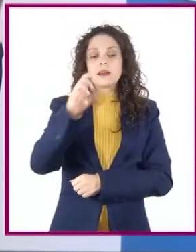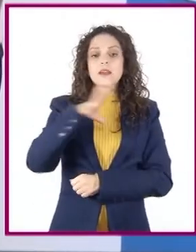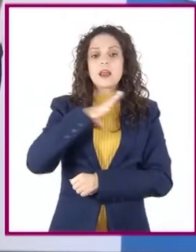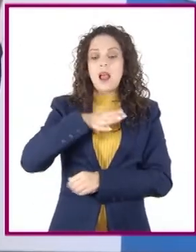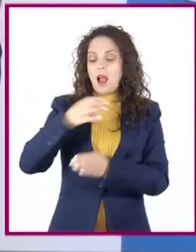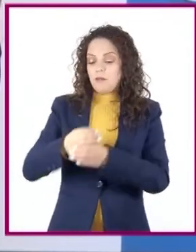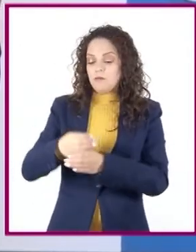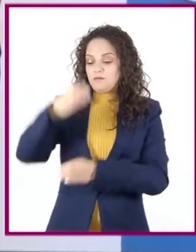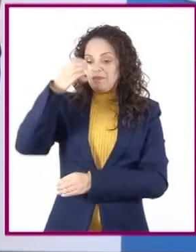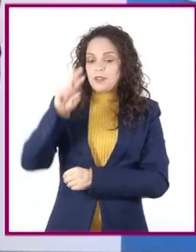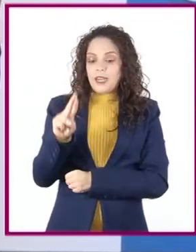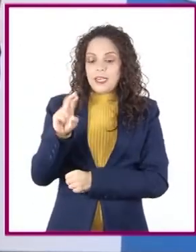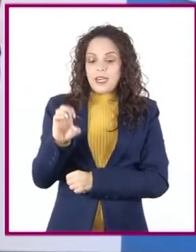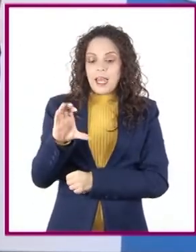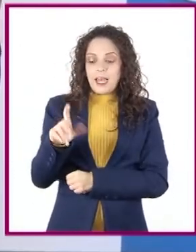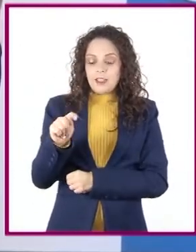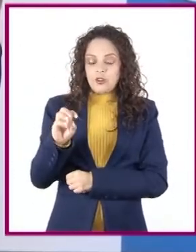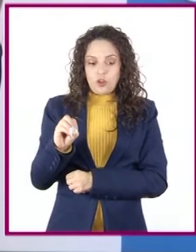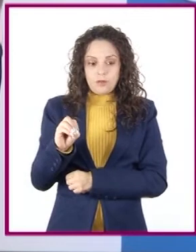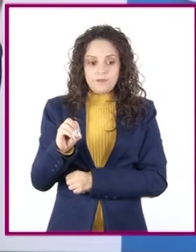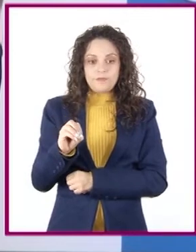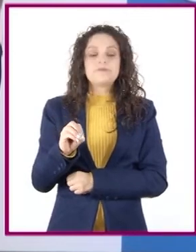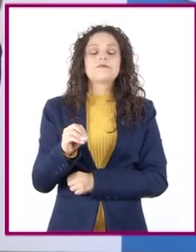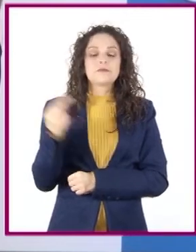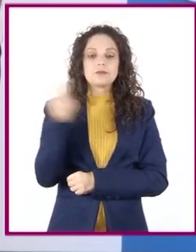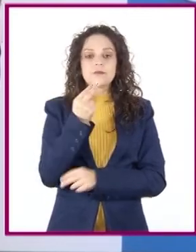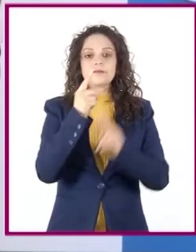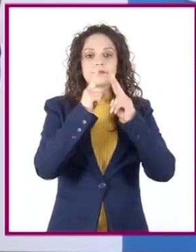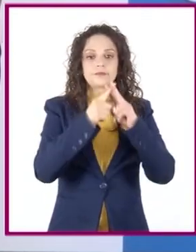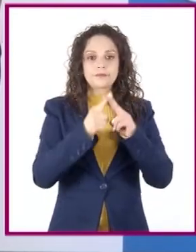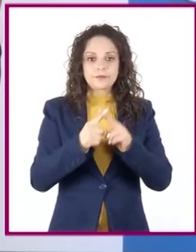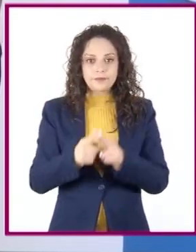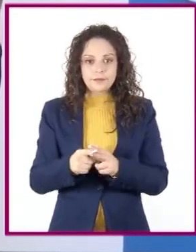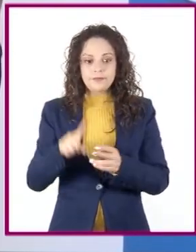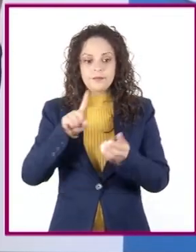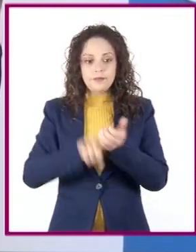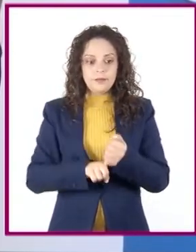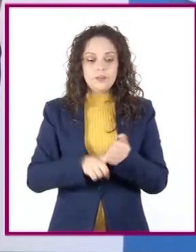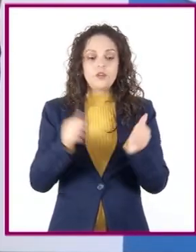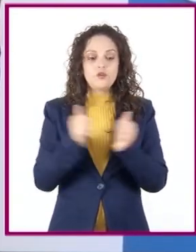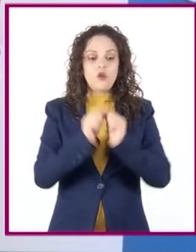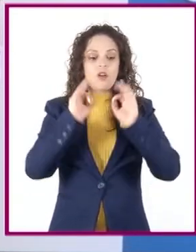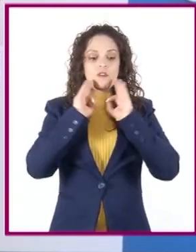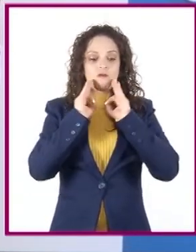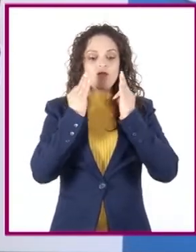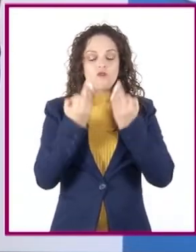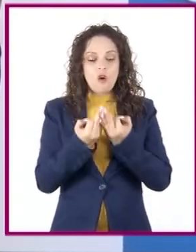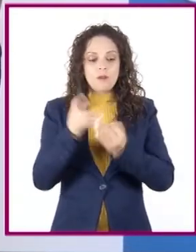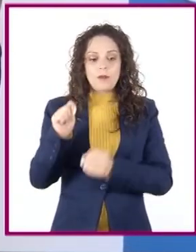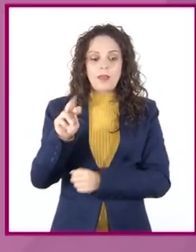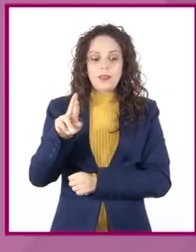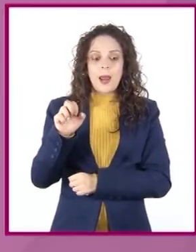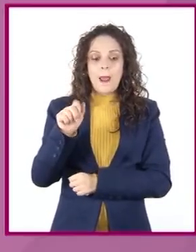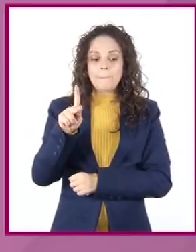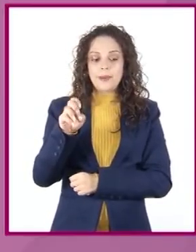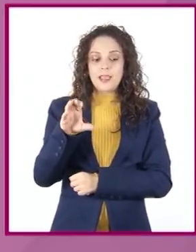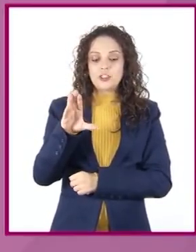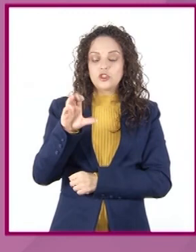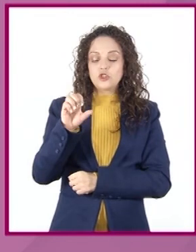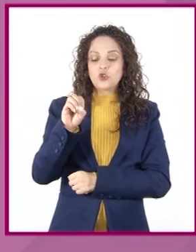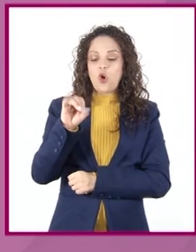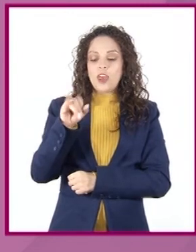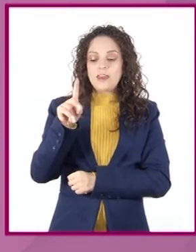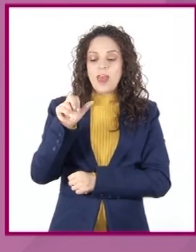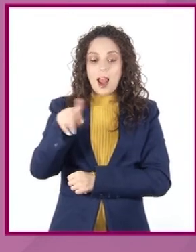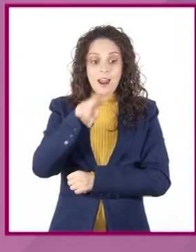rectos. Calculemos el volumen del tope con forma de prisma trapezoidal que vieron en el audiovisual.